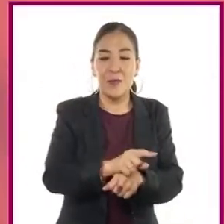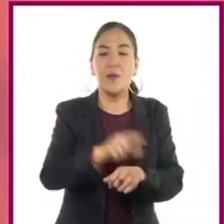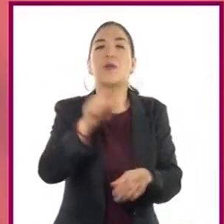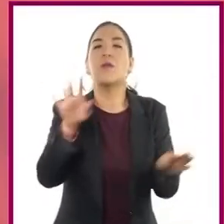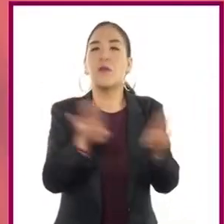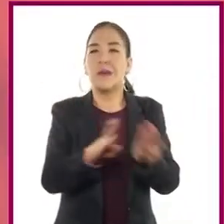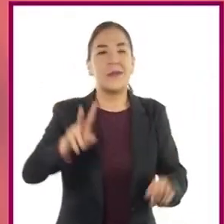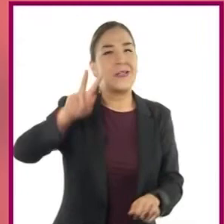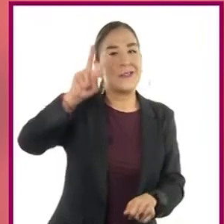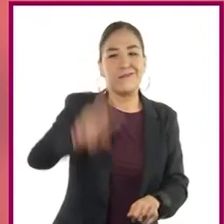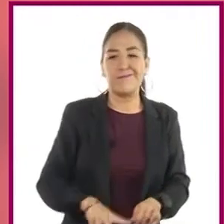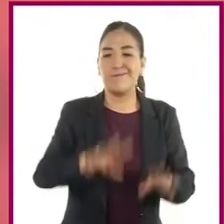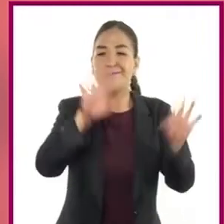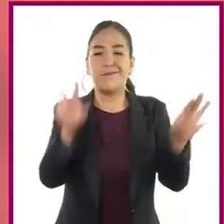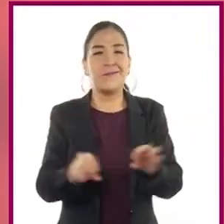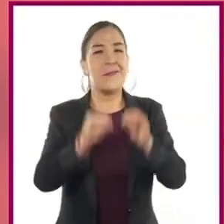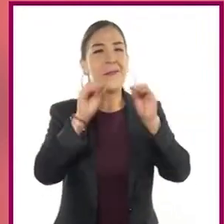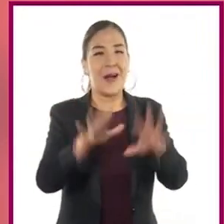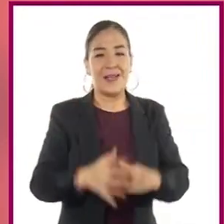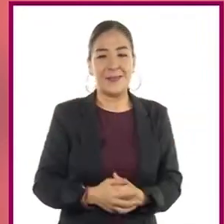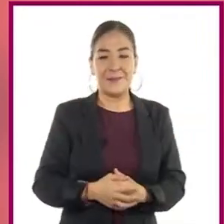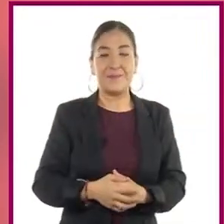verdaderamente mágico. ¿Les parece?